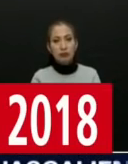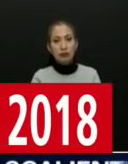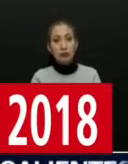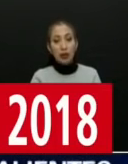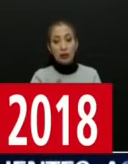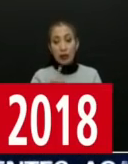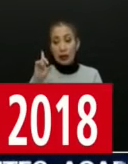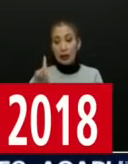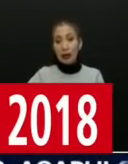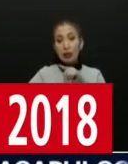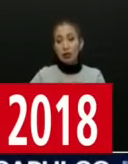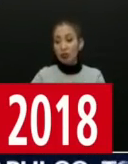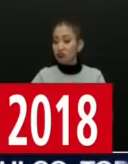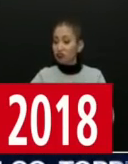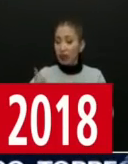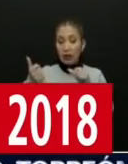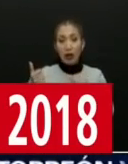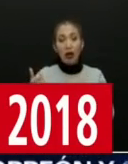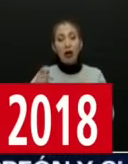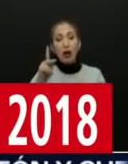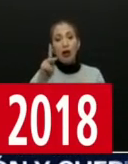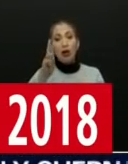destituyó al procurador